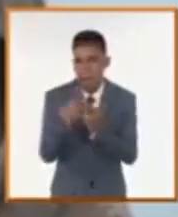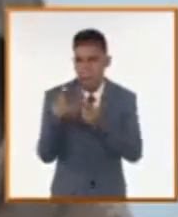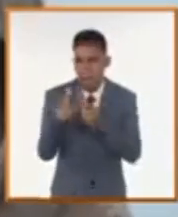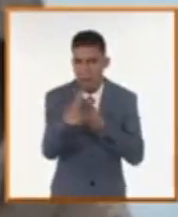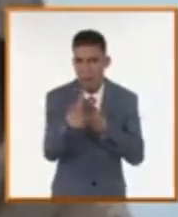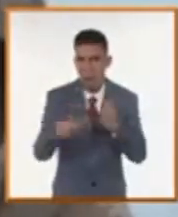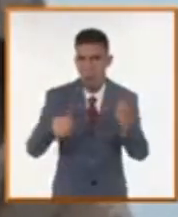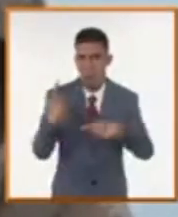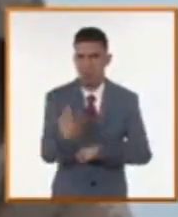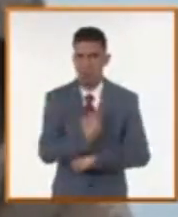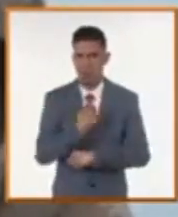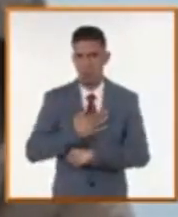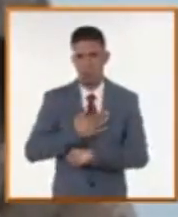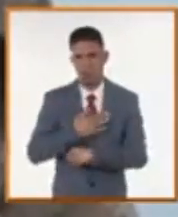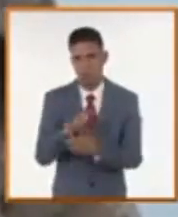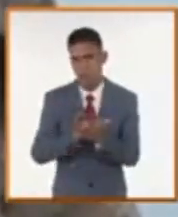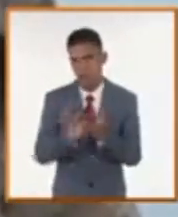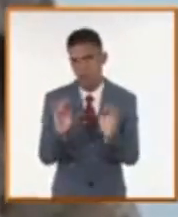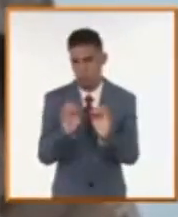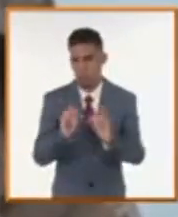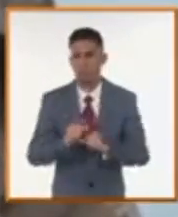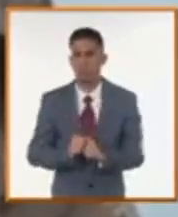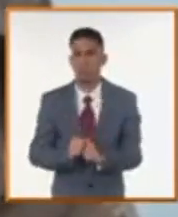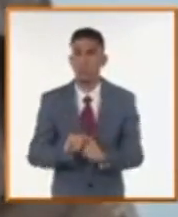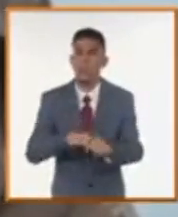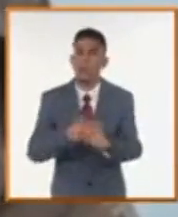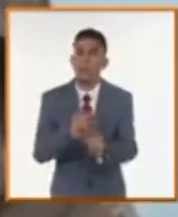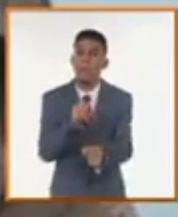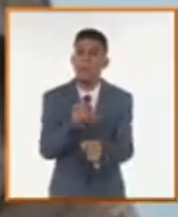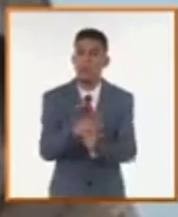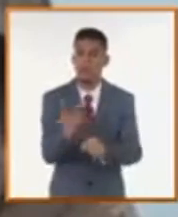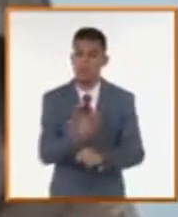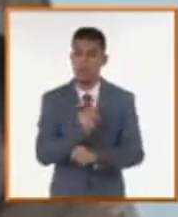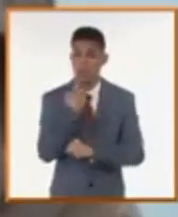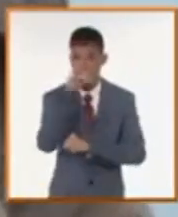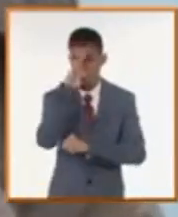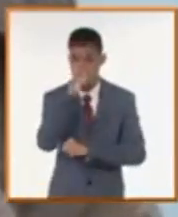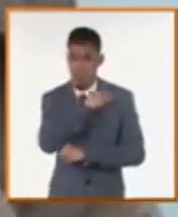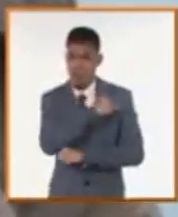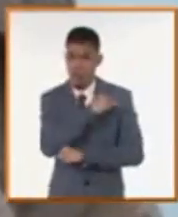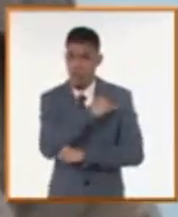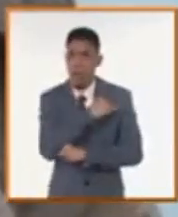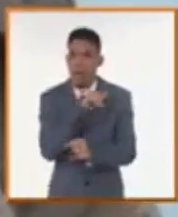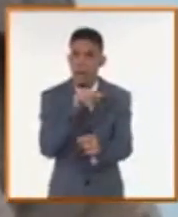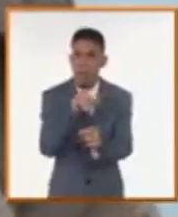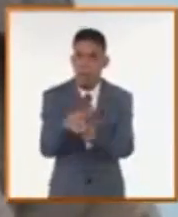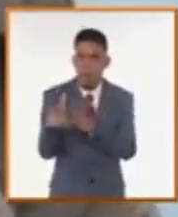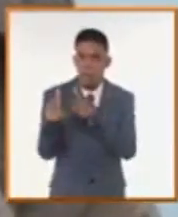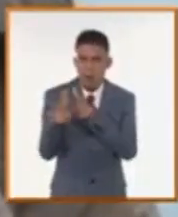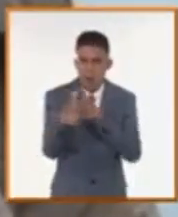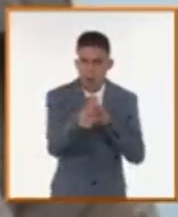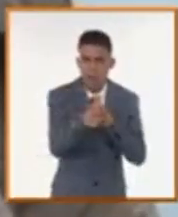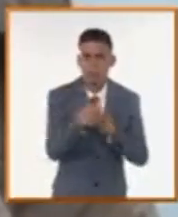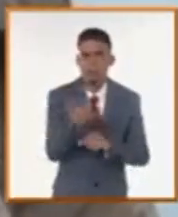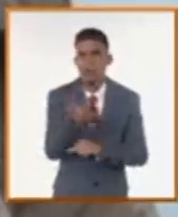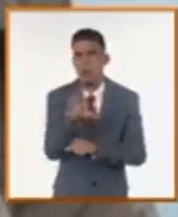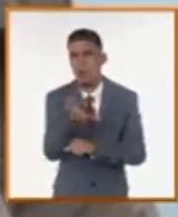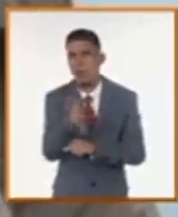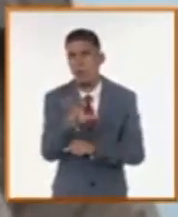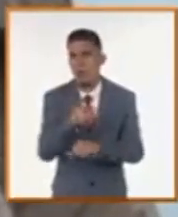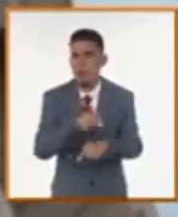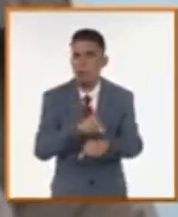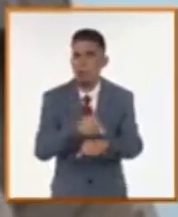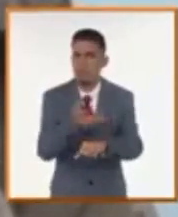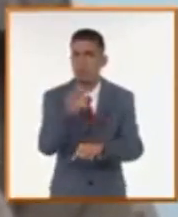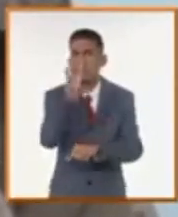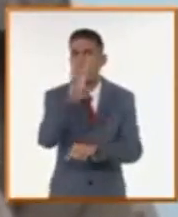empezó la artillería nuestra hostigando a ellos, estuvo hostigando a ellos constantemente hasta la, aproximadamente hasta las 3 y